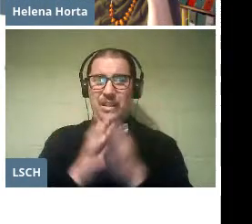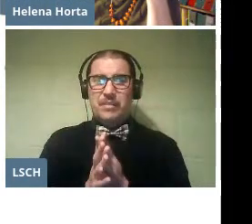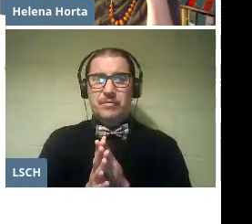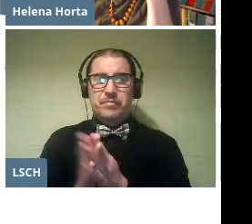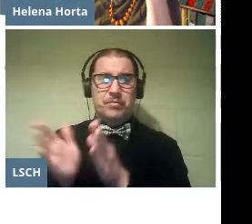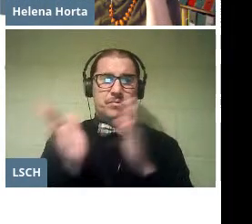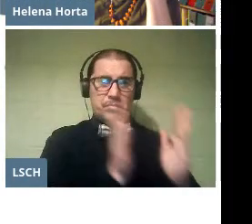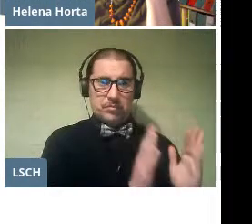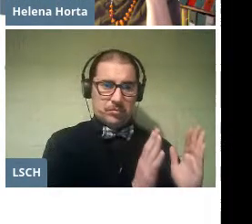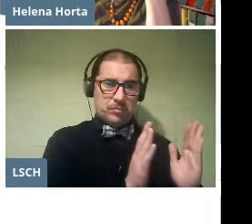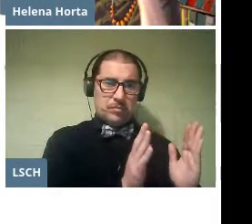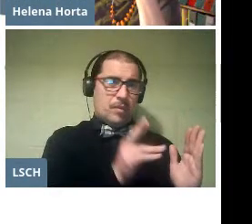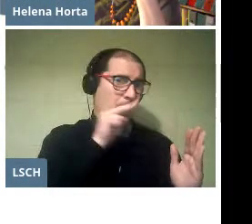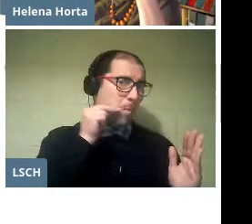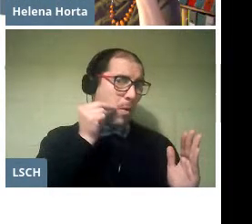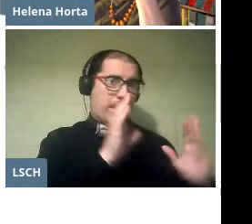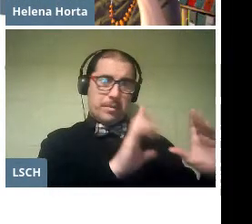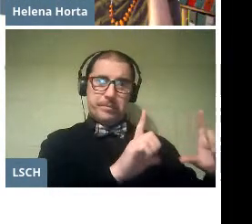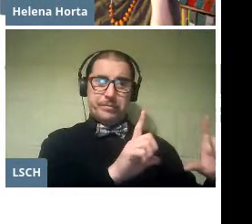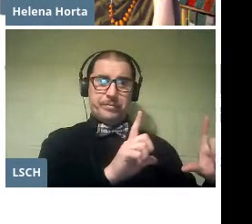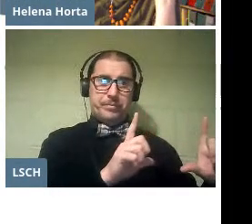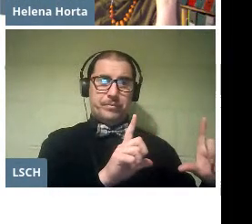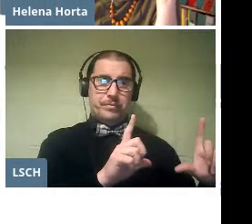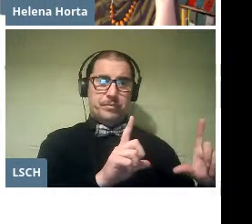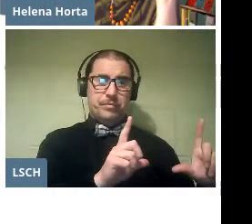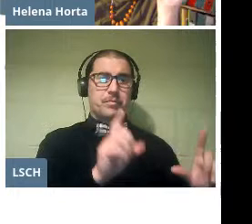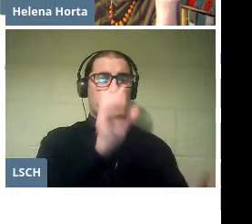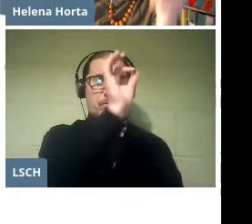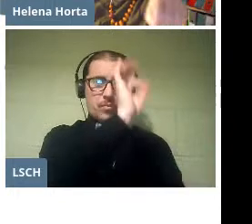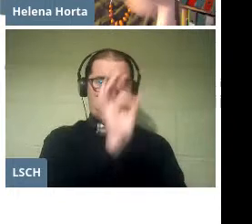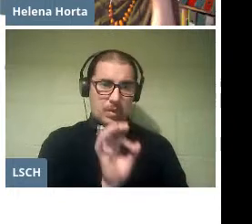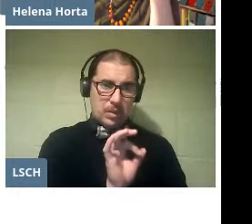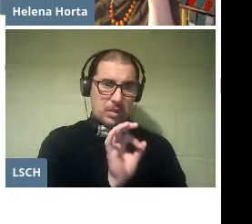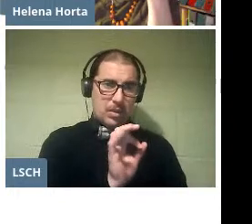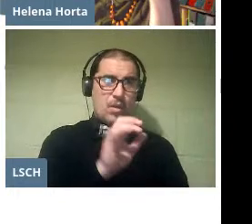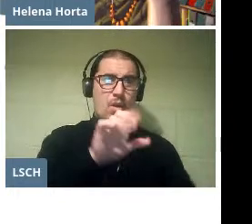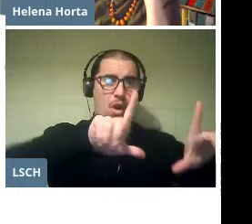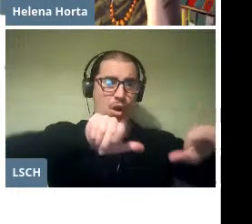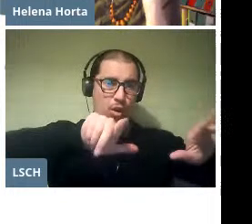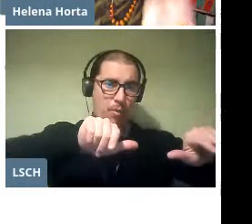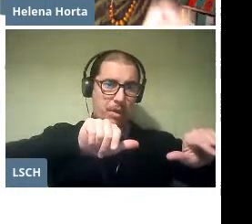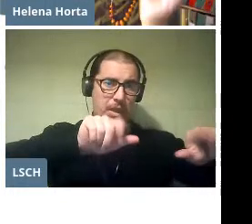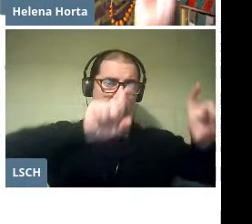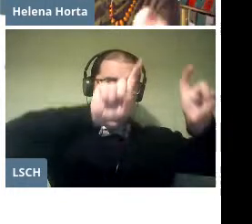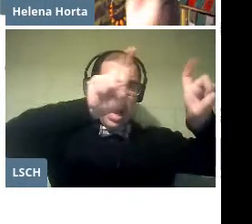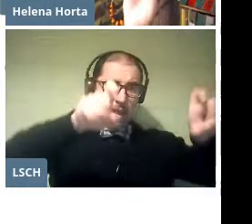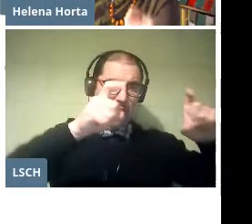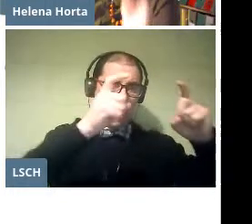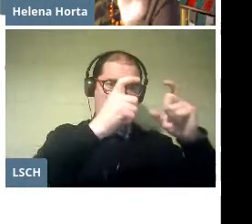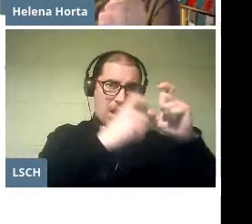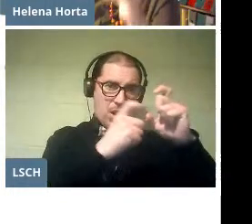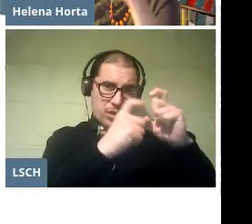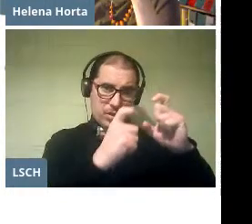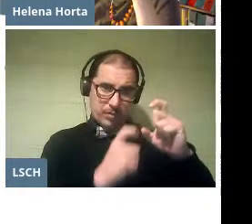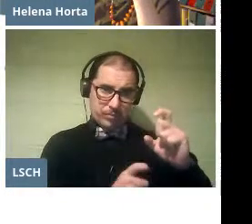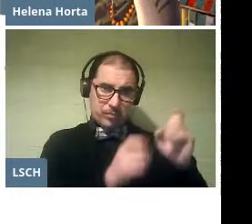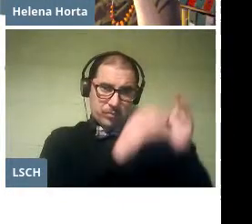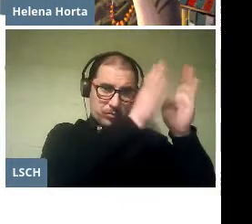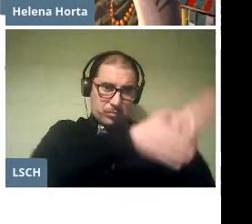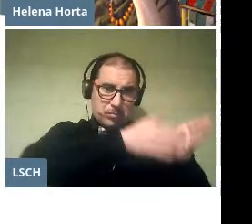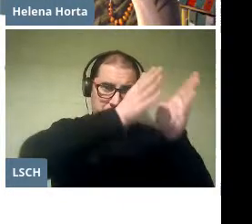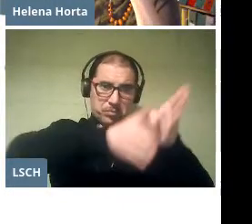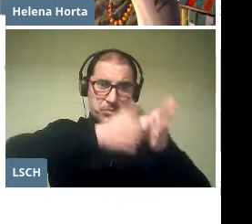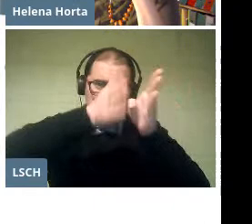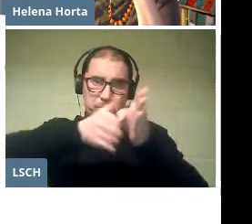otro caso, solamente un diseño geométrico de ganchos, con pampas intermedias